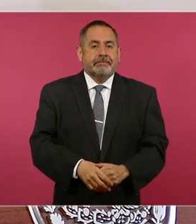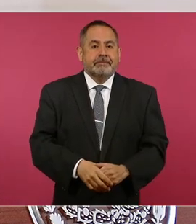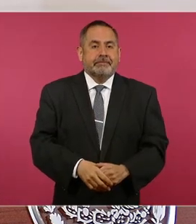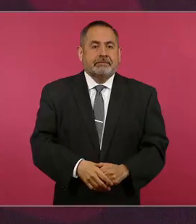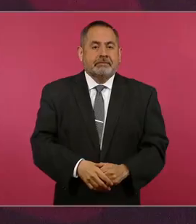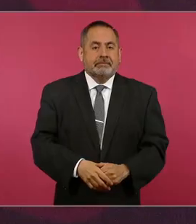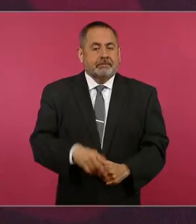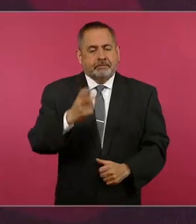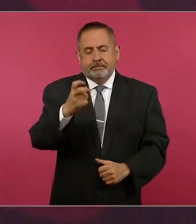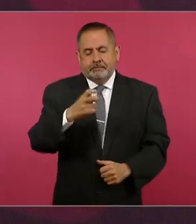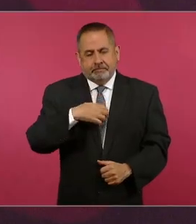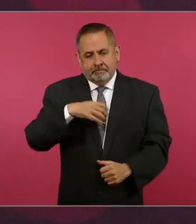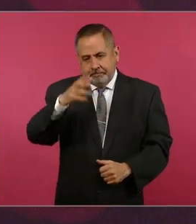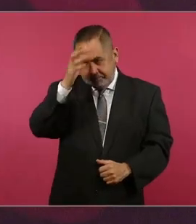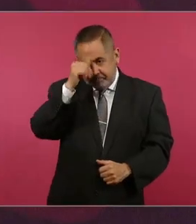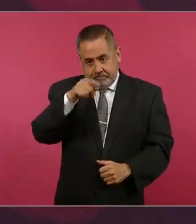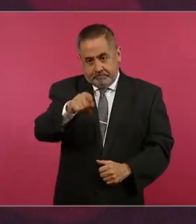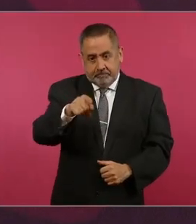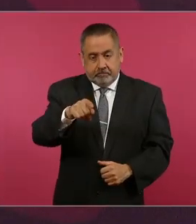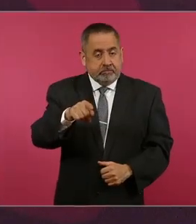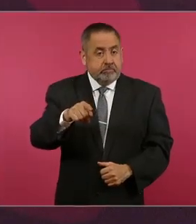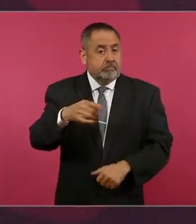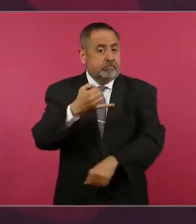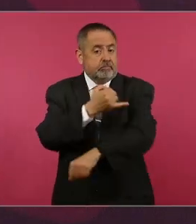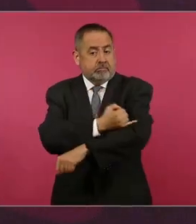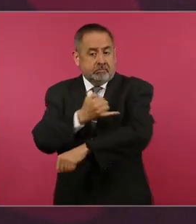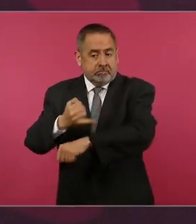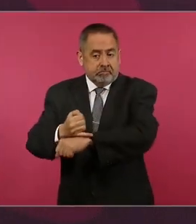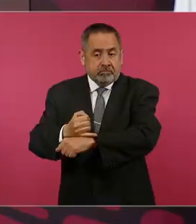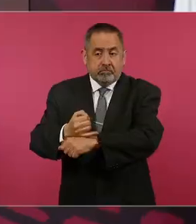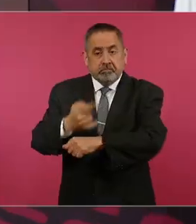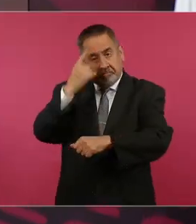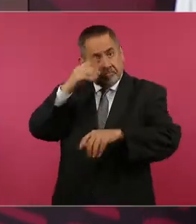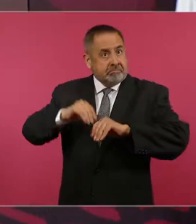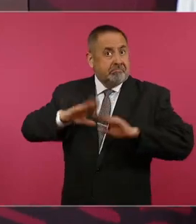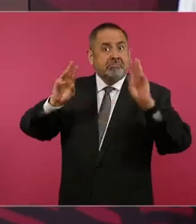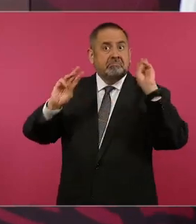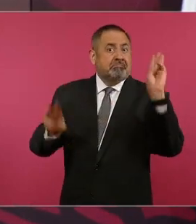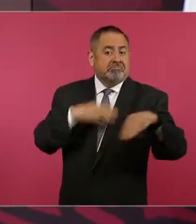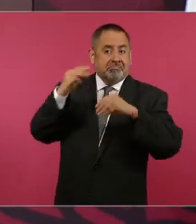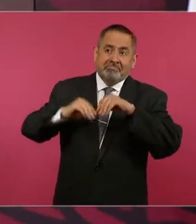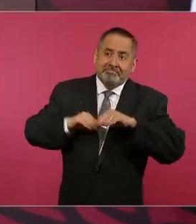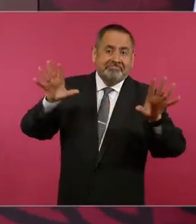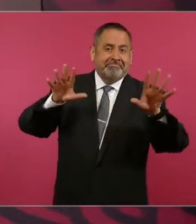por eso estoy de acuerdo cuando se dice de Iztapalapa para el mundo